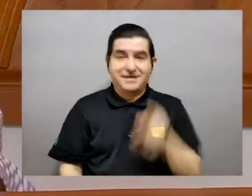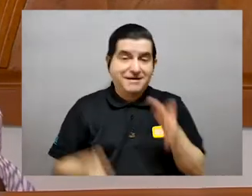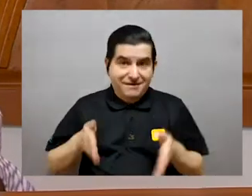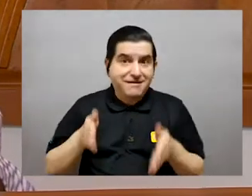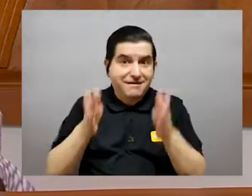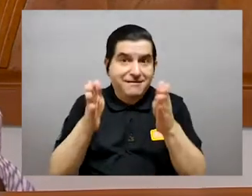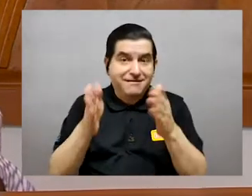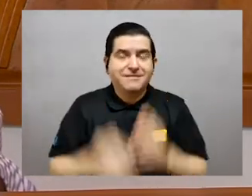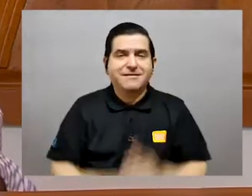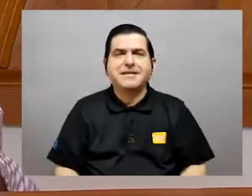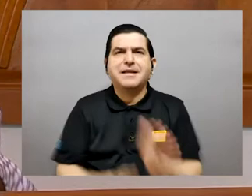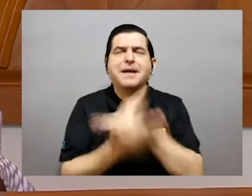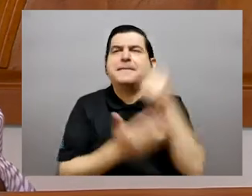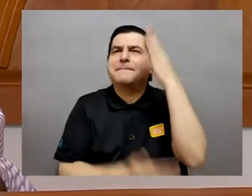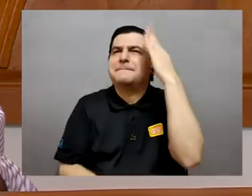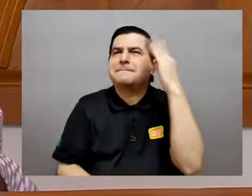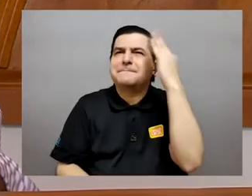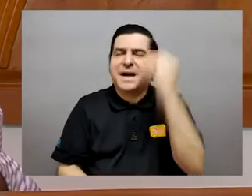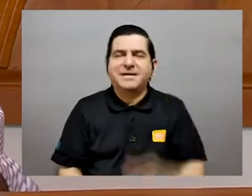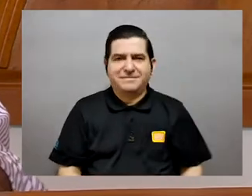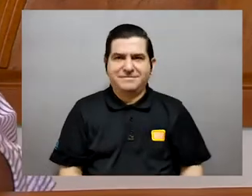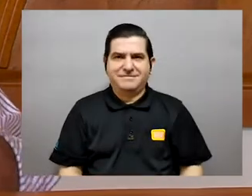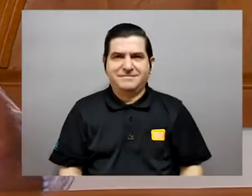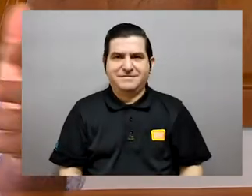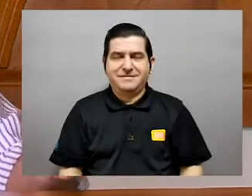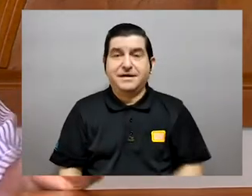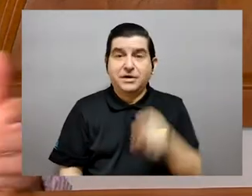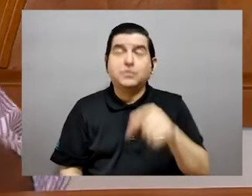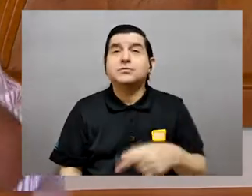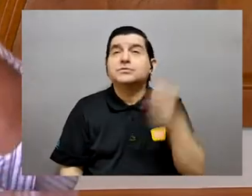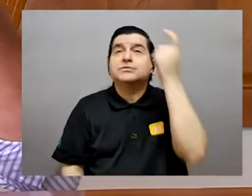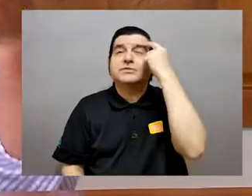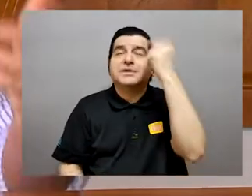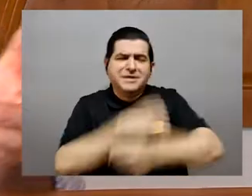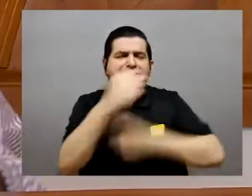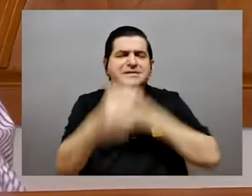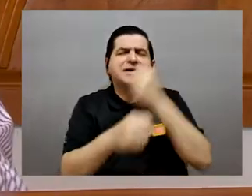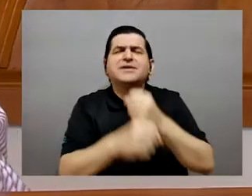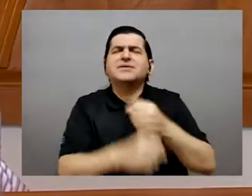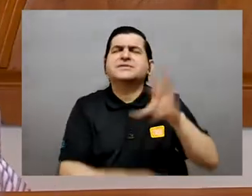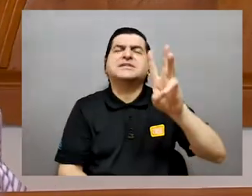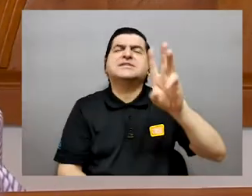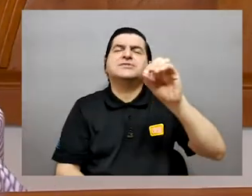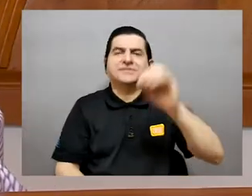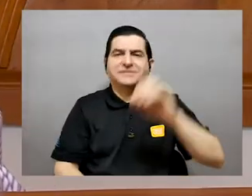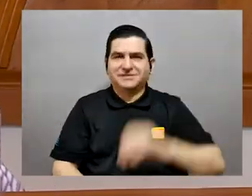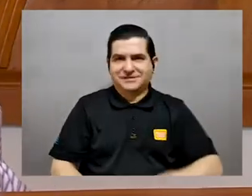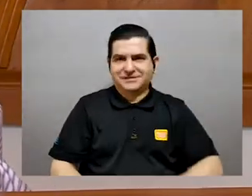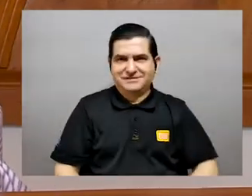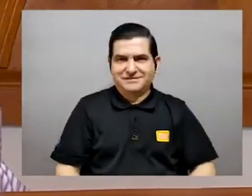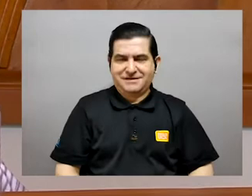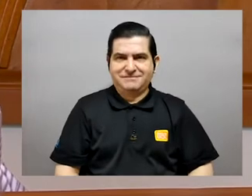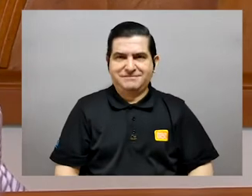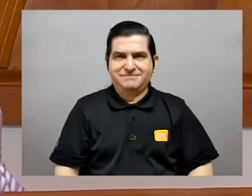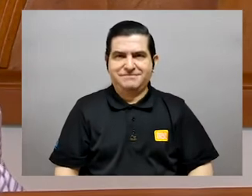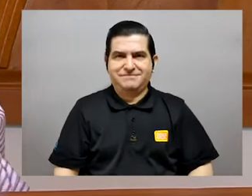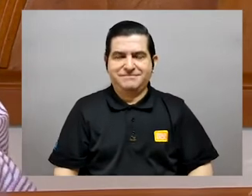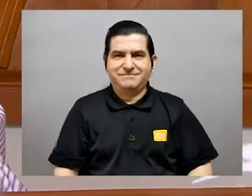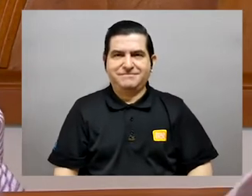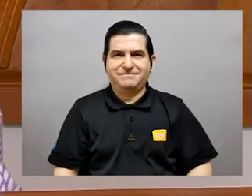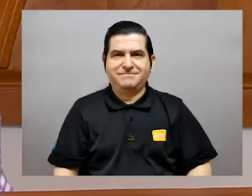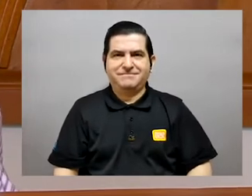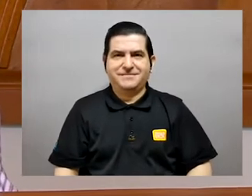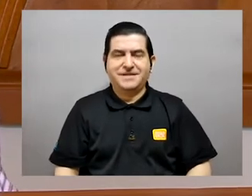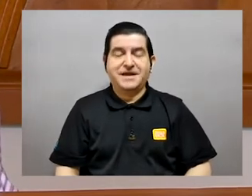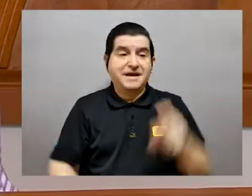al público. Yo sé que la van a tocar, que la van a estar acariciando, que la van a tomar fotos y todo lo que va a pasar. Pero